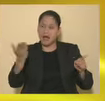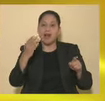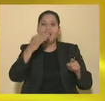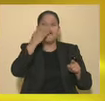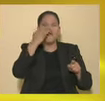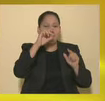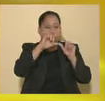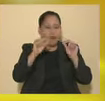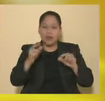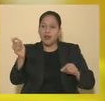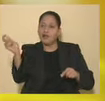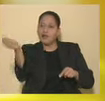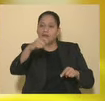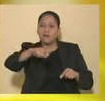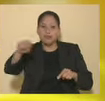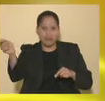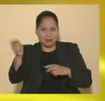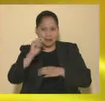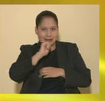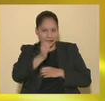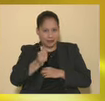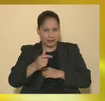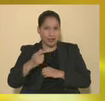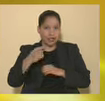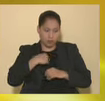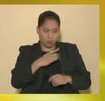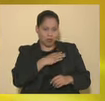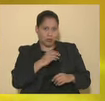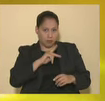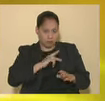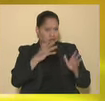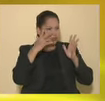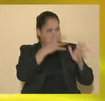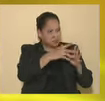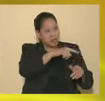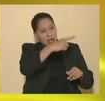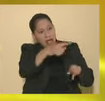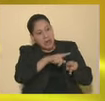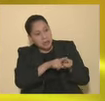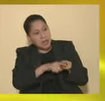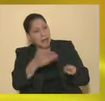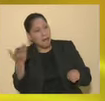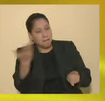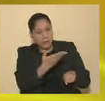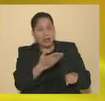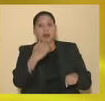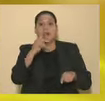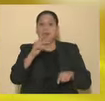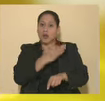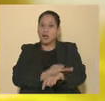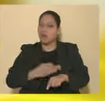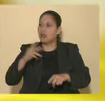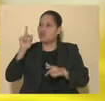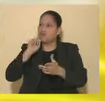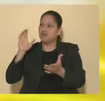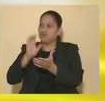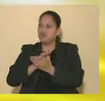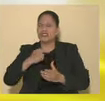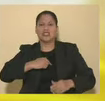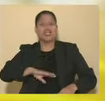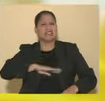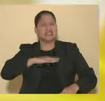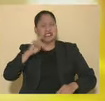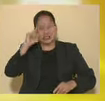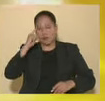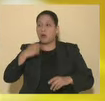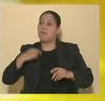una rosa. ¿No? Eso yo le digo a mi hijo y lo regaño que le pegó a su hermana. Pero en la tarde yo me enojo con la esposa y le